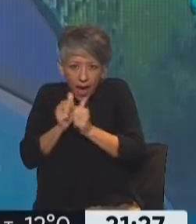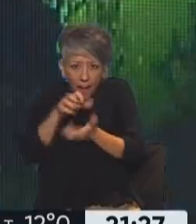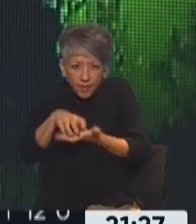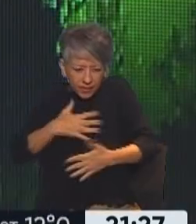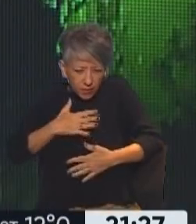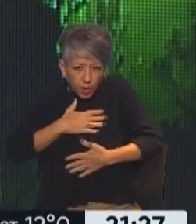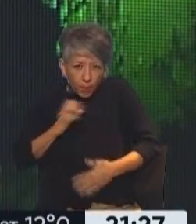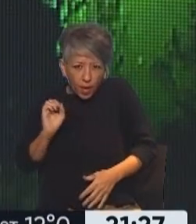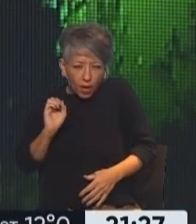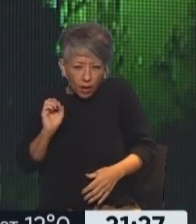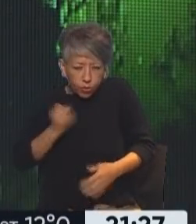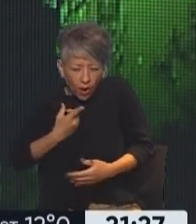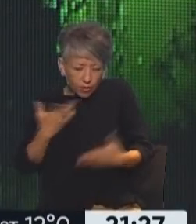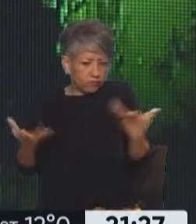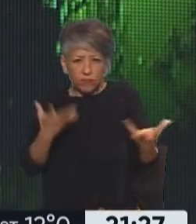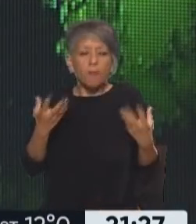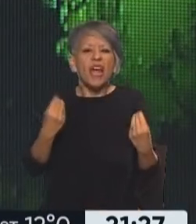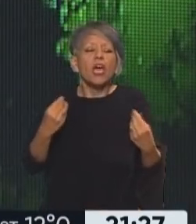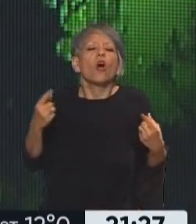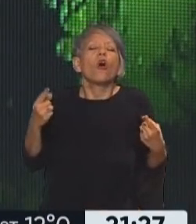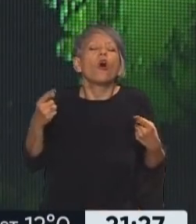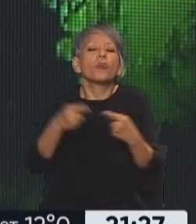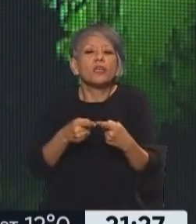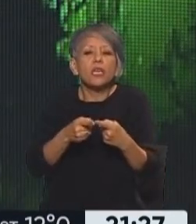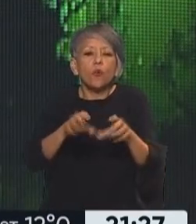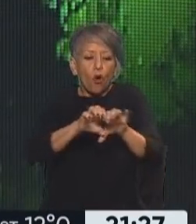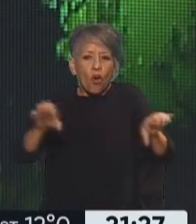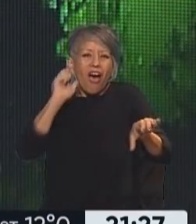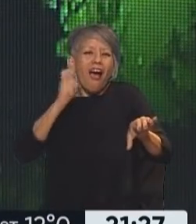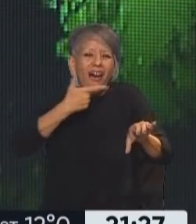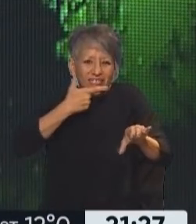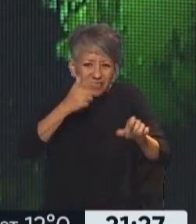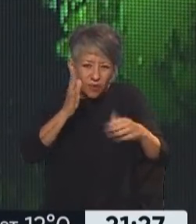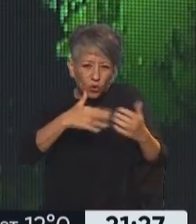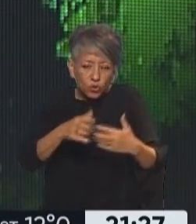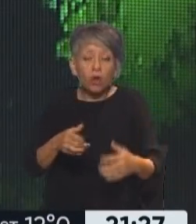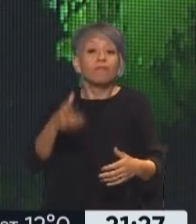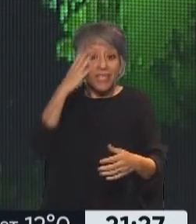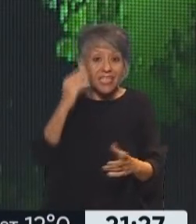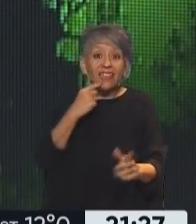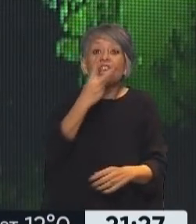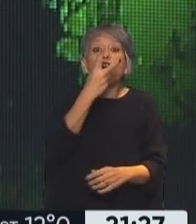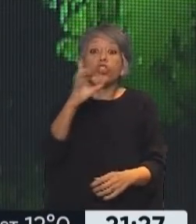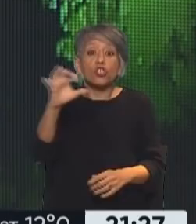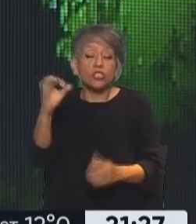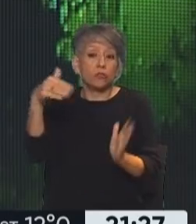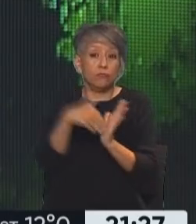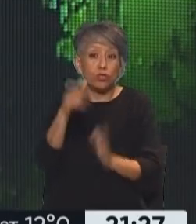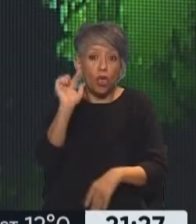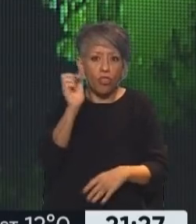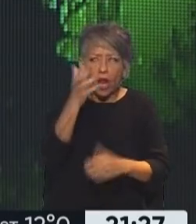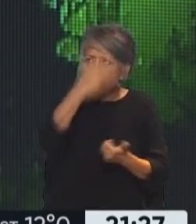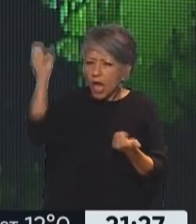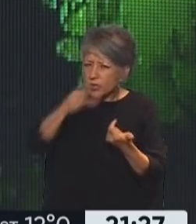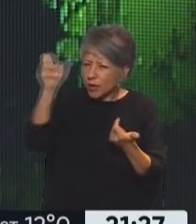insumos centrales para la construcción del gasoducto. Ella denuncia eso, hablaba de 200 millones de dólares que se han salido bajo ese